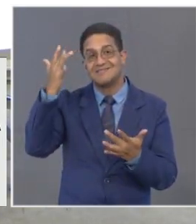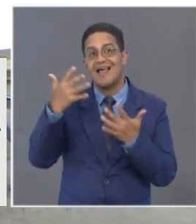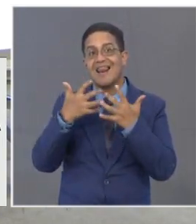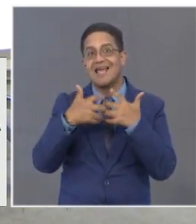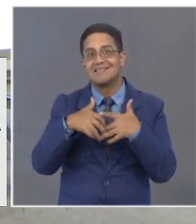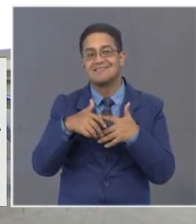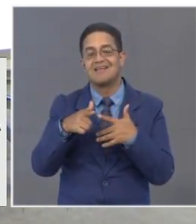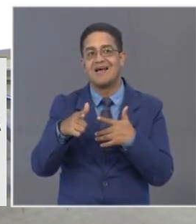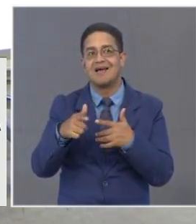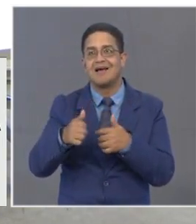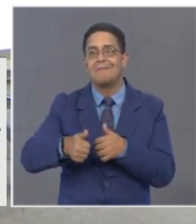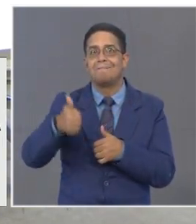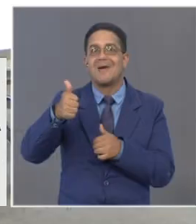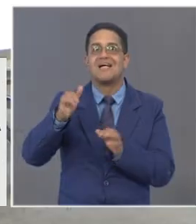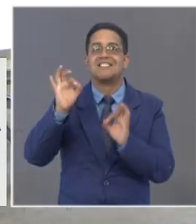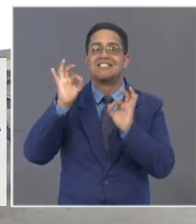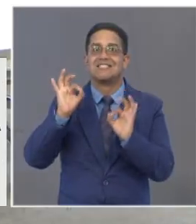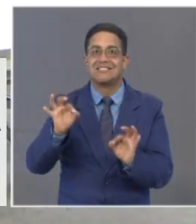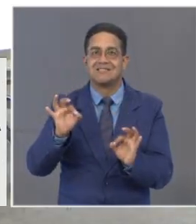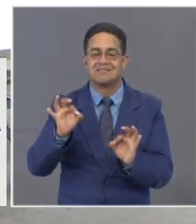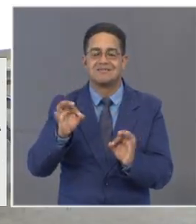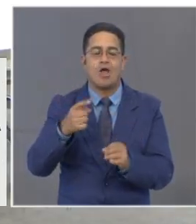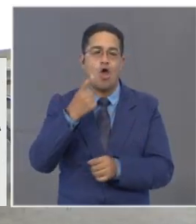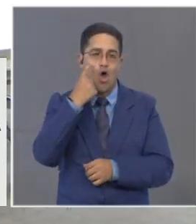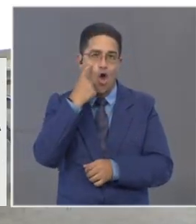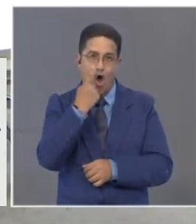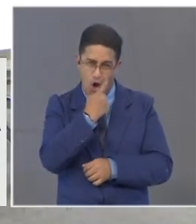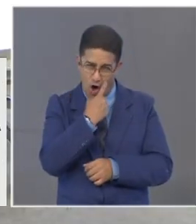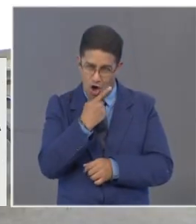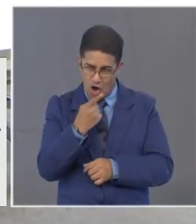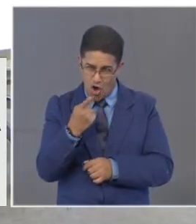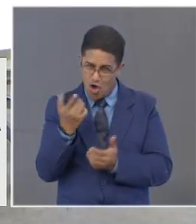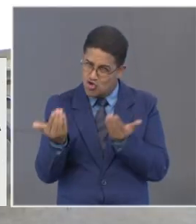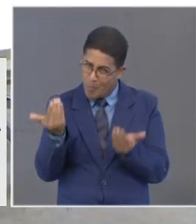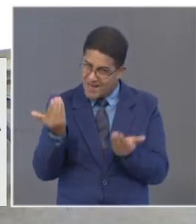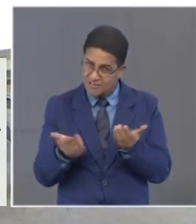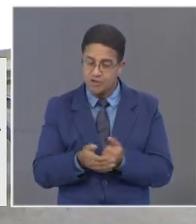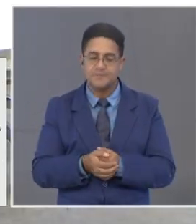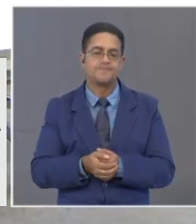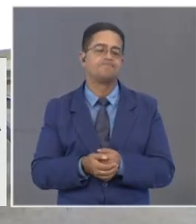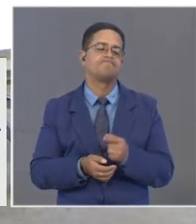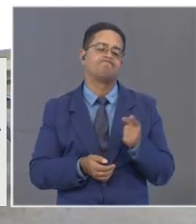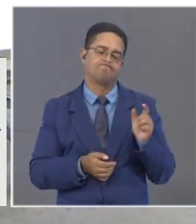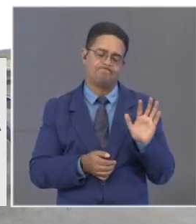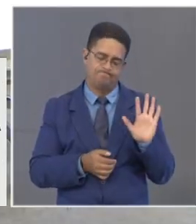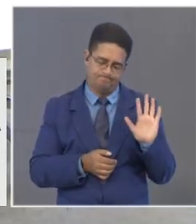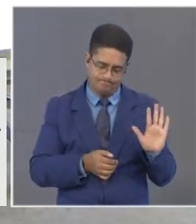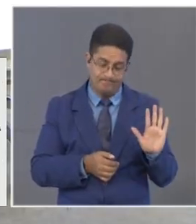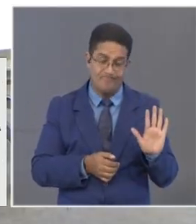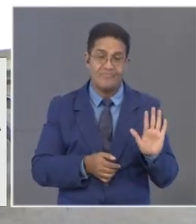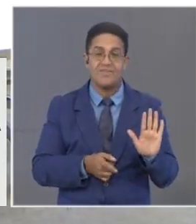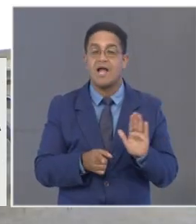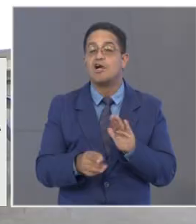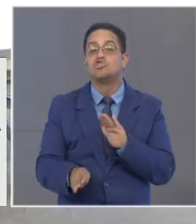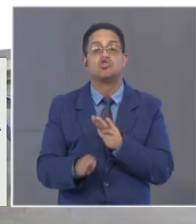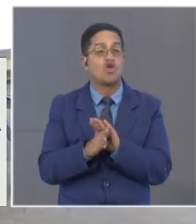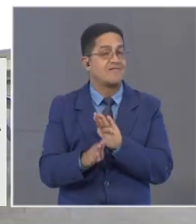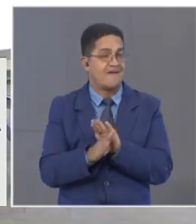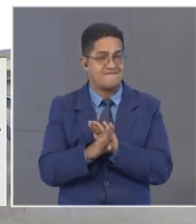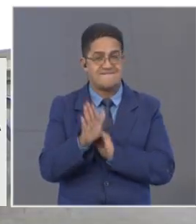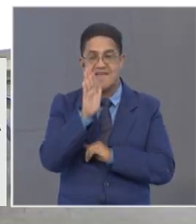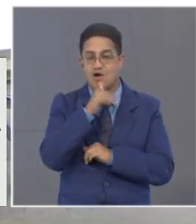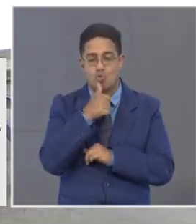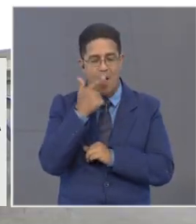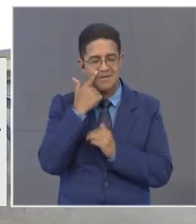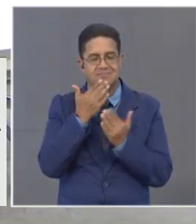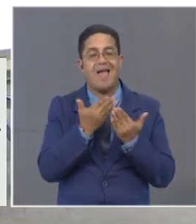más precisa que el ojo médico. Cuando hacen, todavía, Daniela, no ha habido estudios a gran